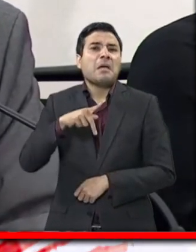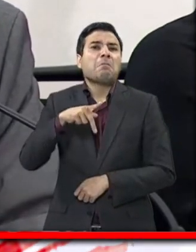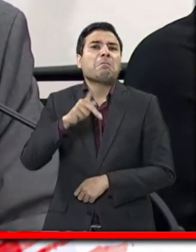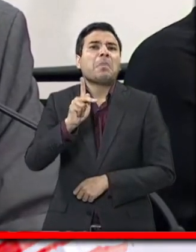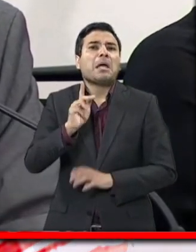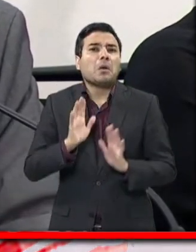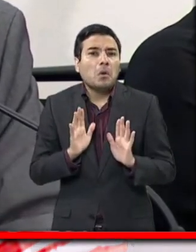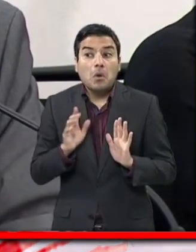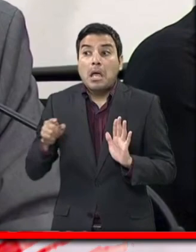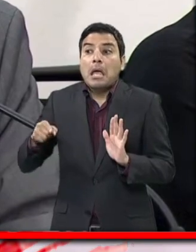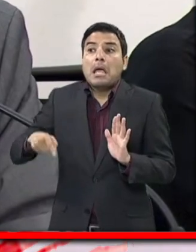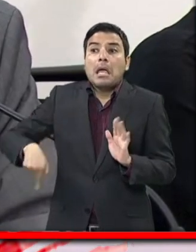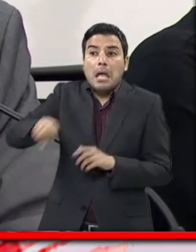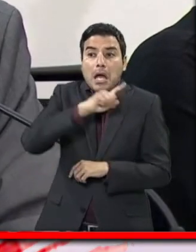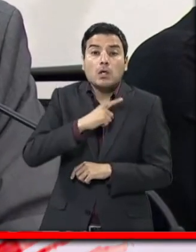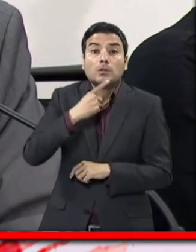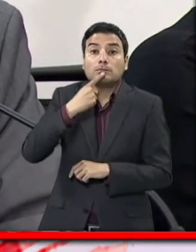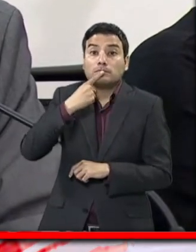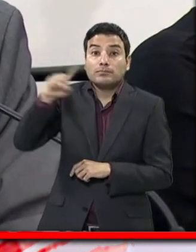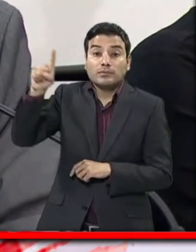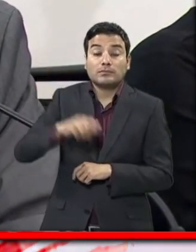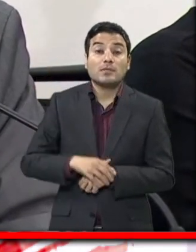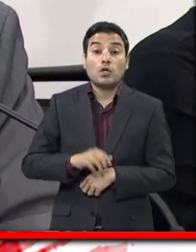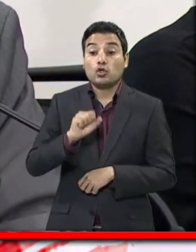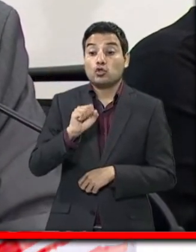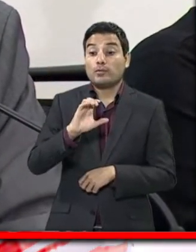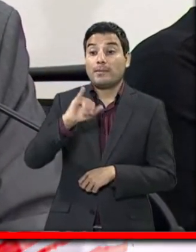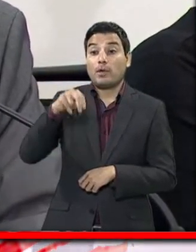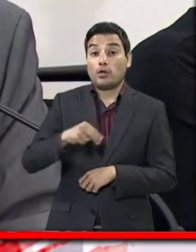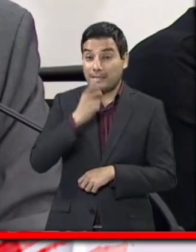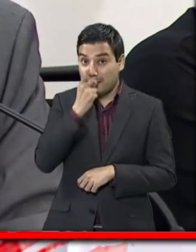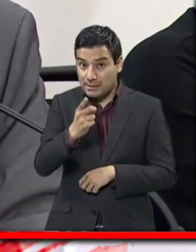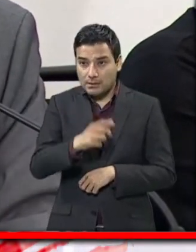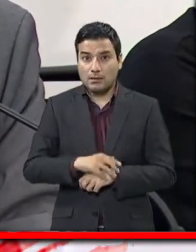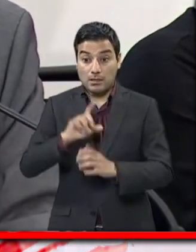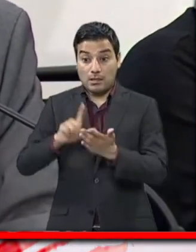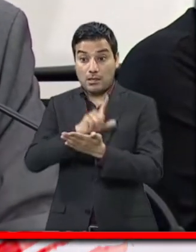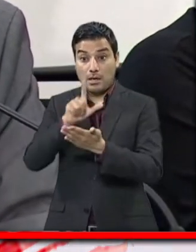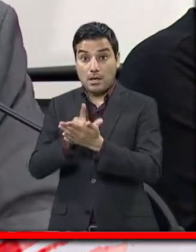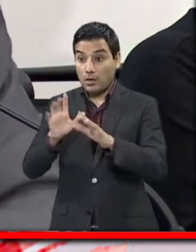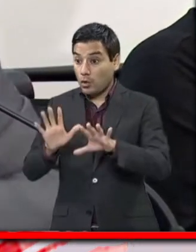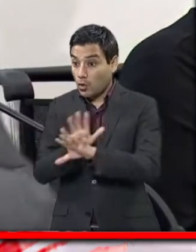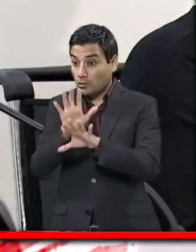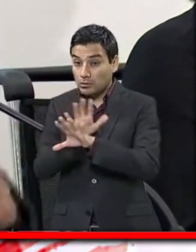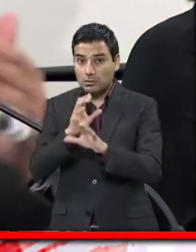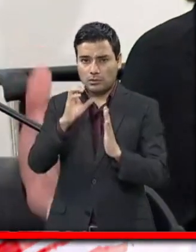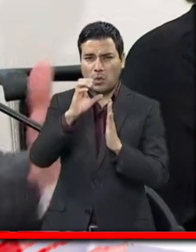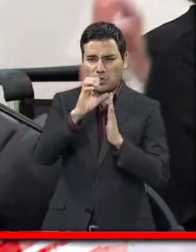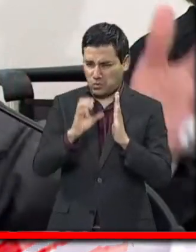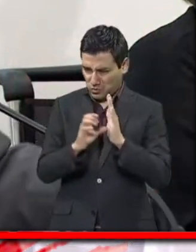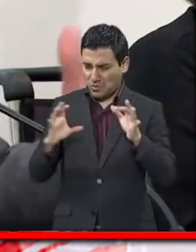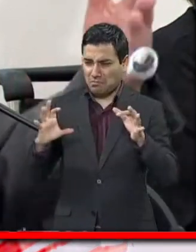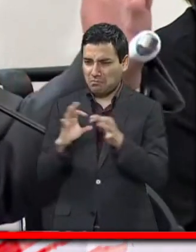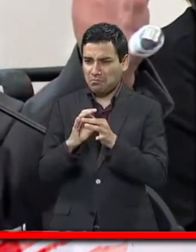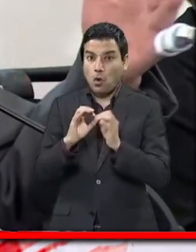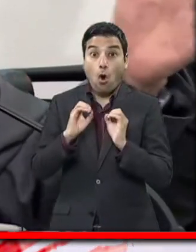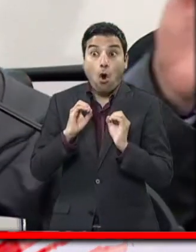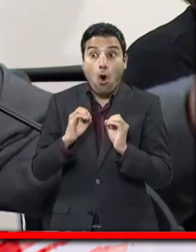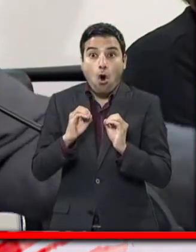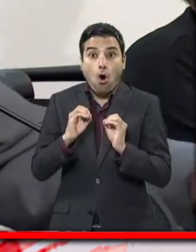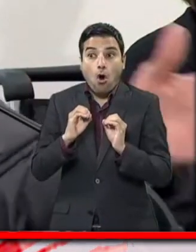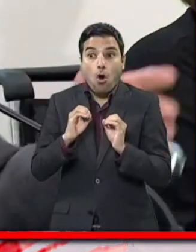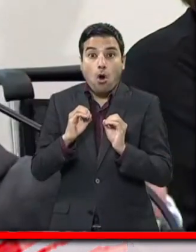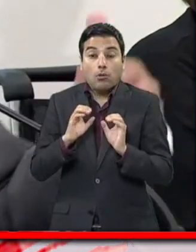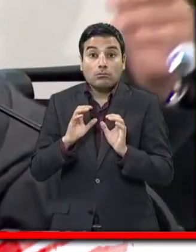la corte determina que hay constitucionalidad plena o que no es inconstitucional la reforma pues estarán obligados a